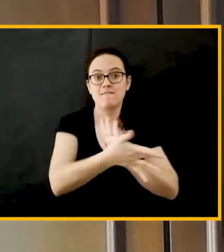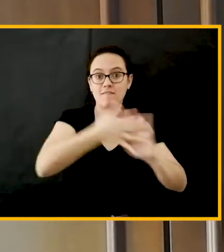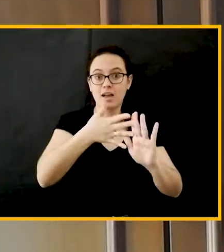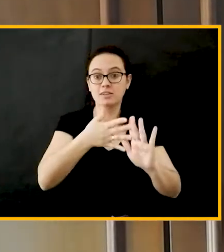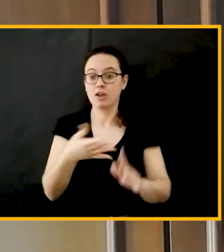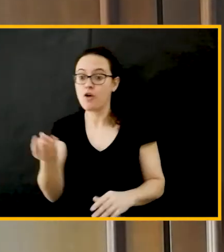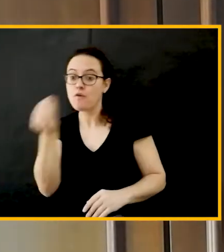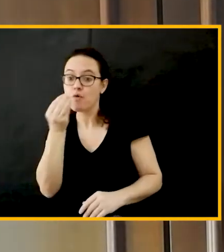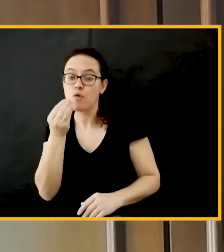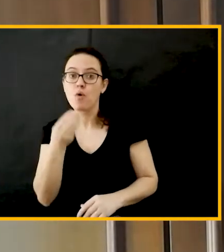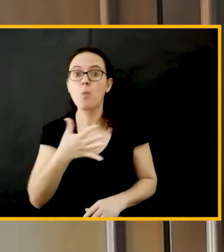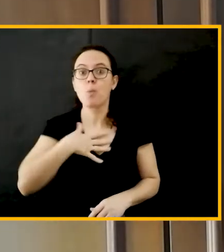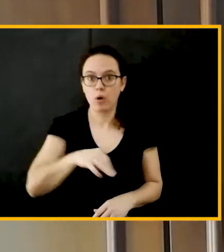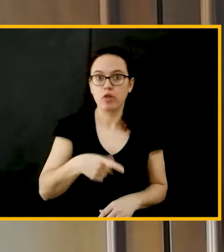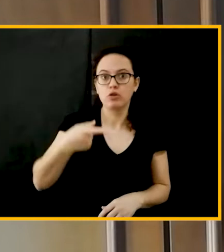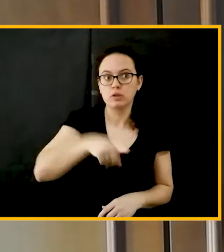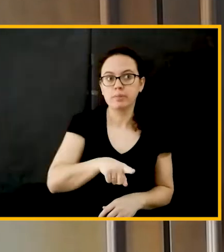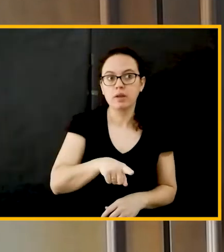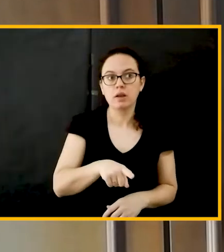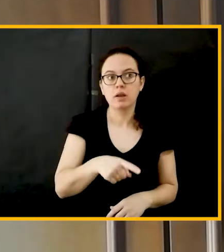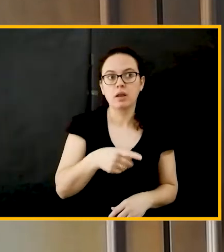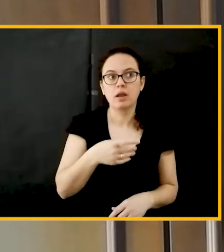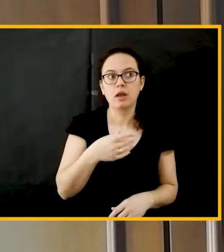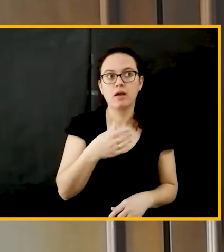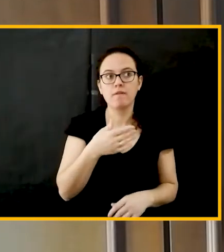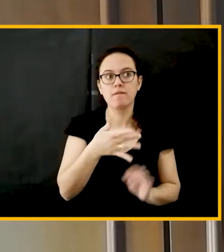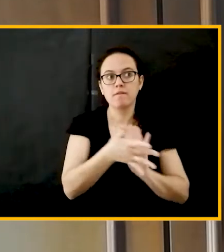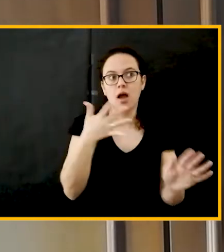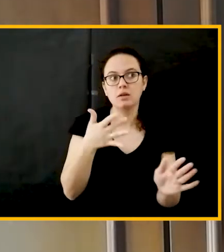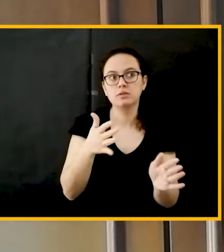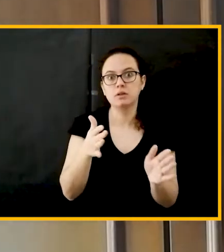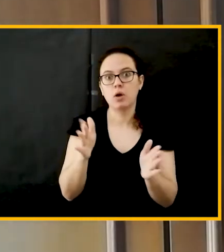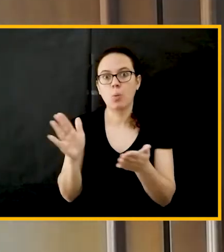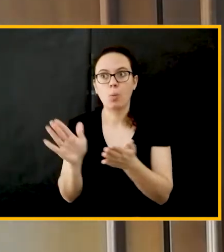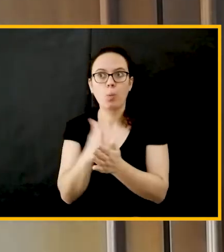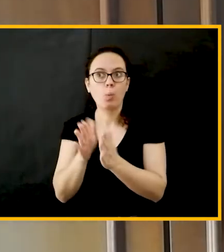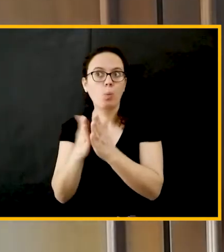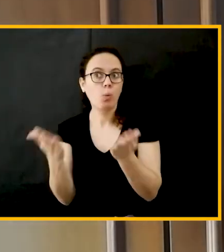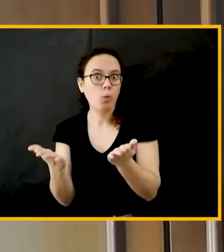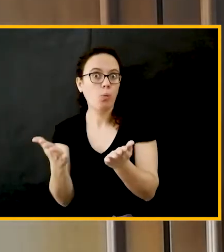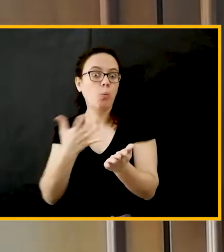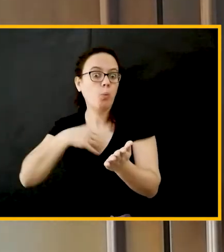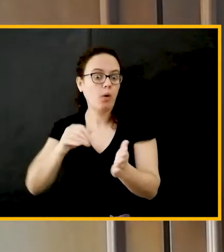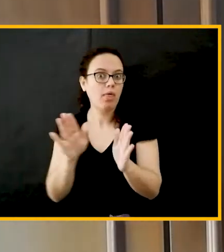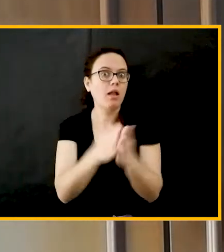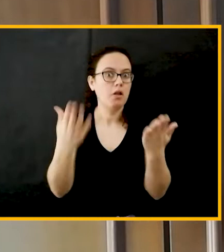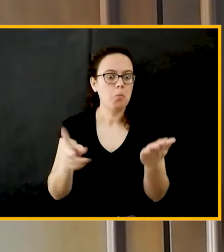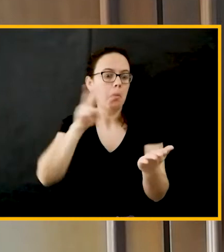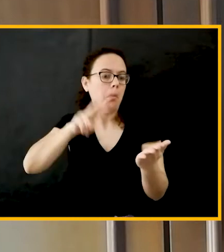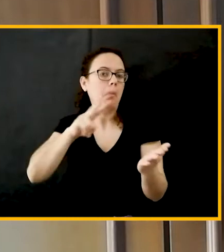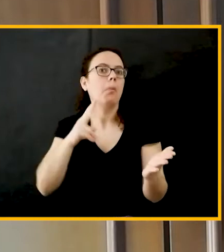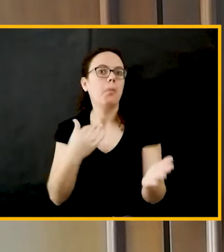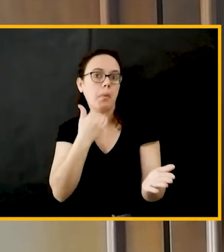puedo decir también fast book, pues será un libro rápido de leer que te gusta